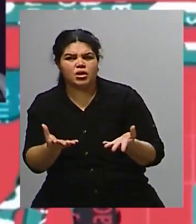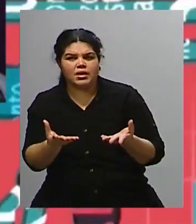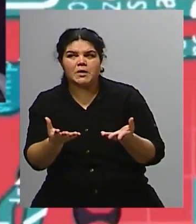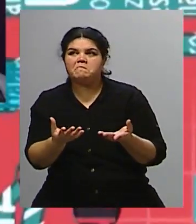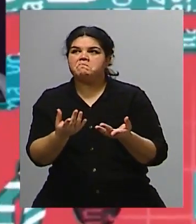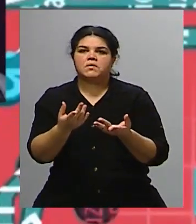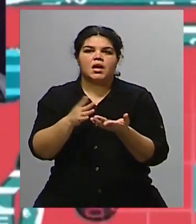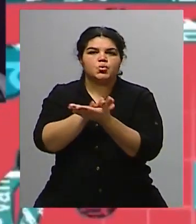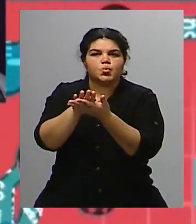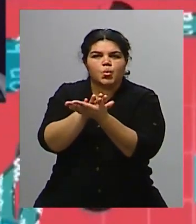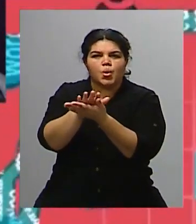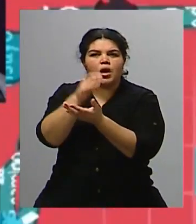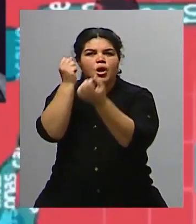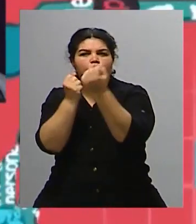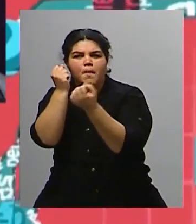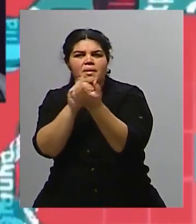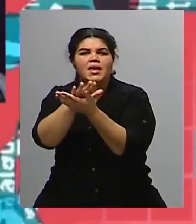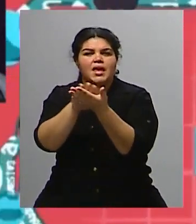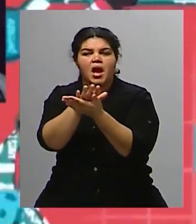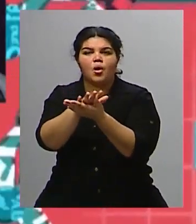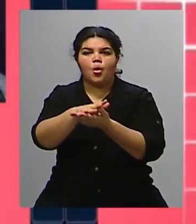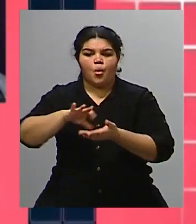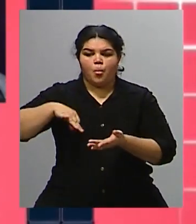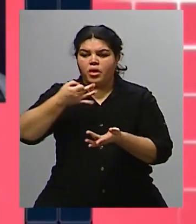digamos, hacer un cambio abrupto y empezar una vida nueva?